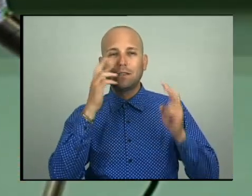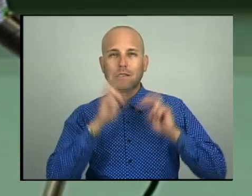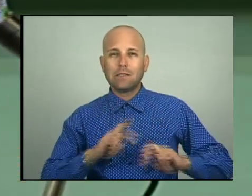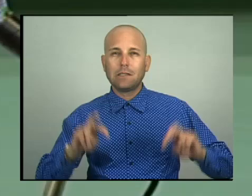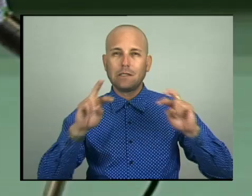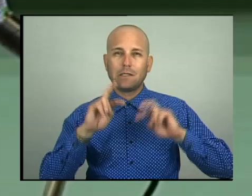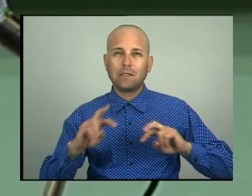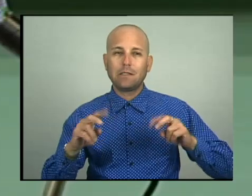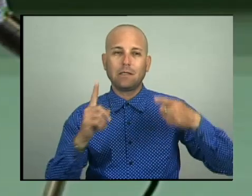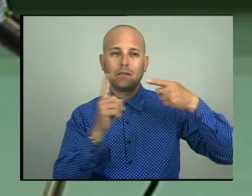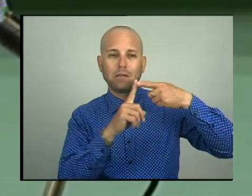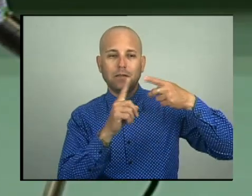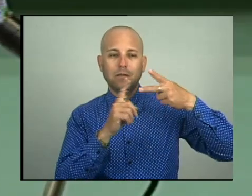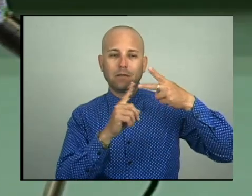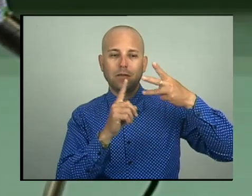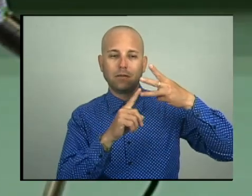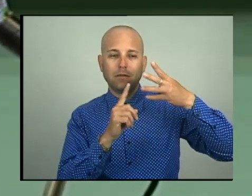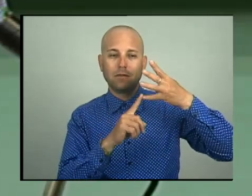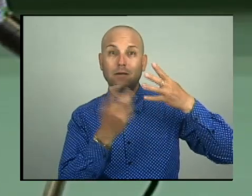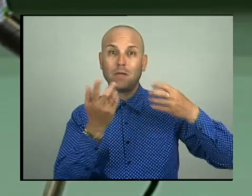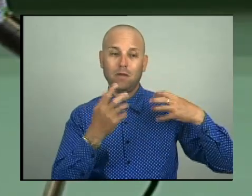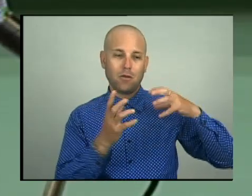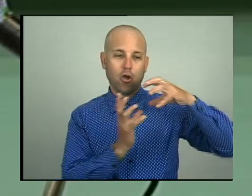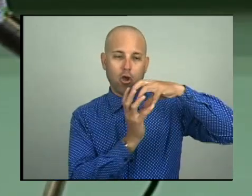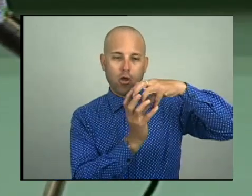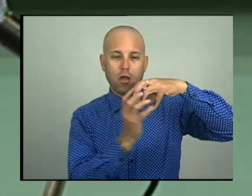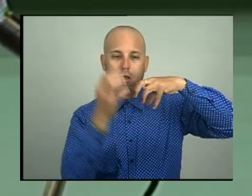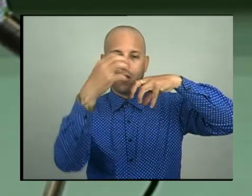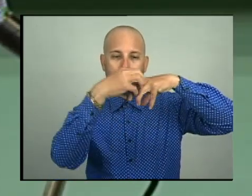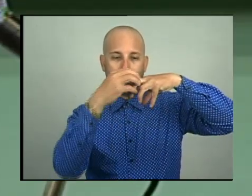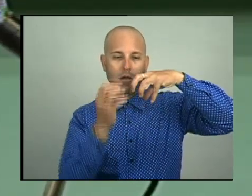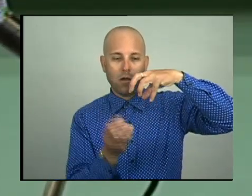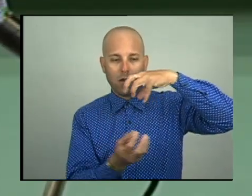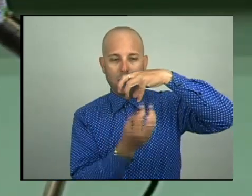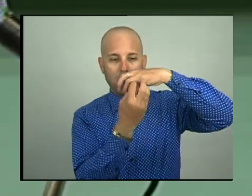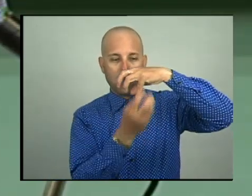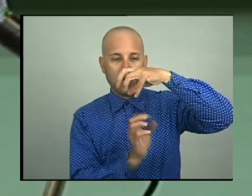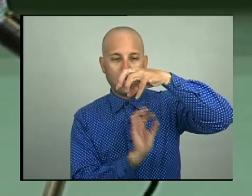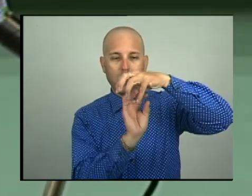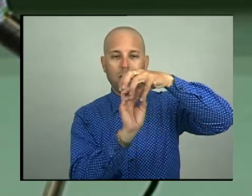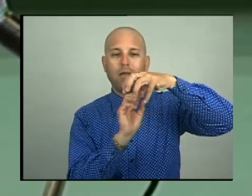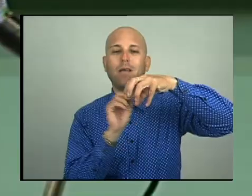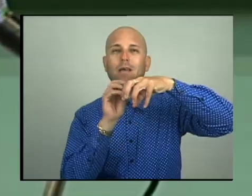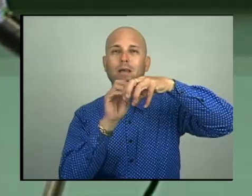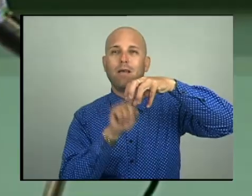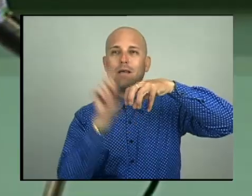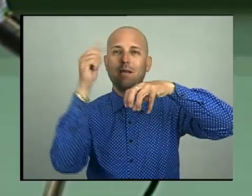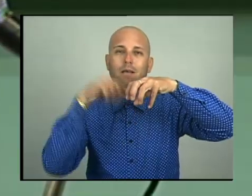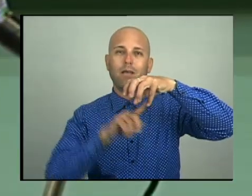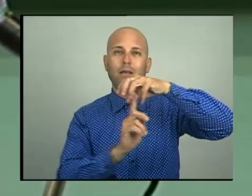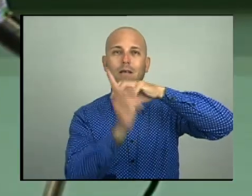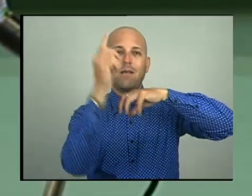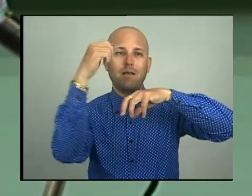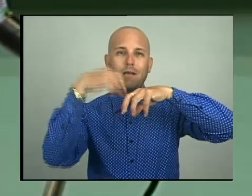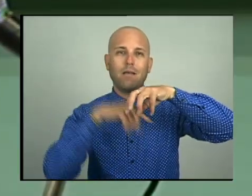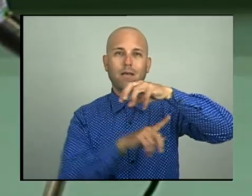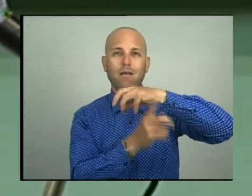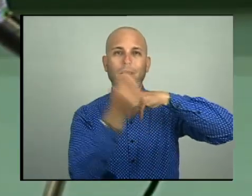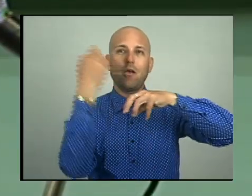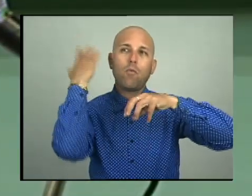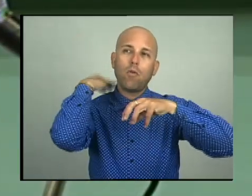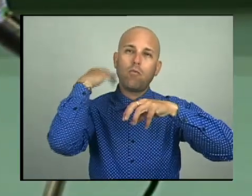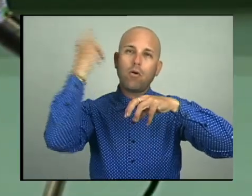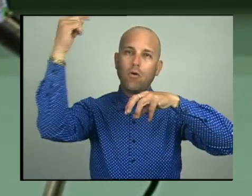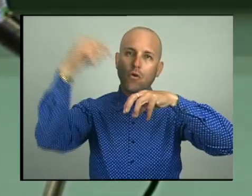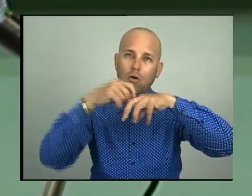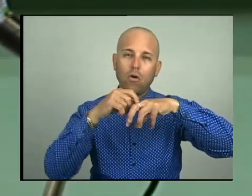cuatro anomalías que presentan, o sea, la destroposición de la aorta o el cabalgamiento, la comunicación interventricular, la estenosis pulmonar